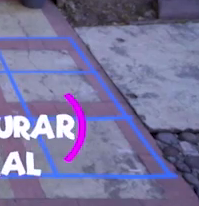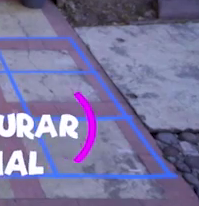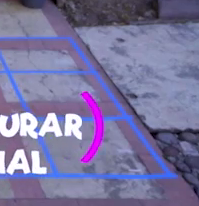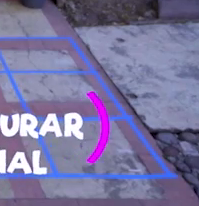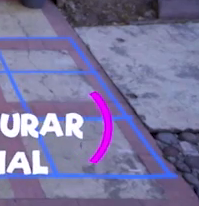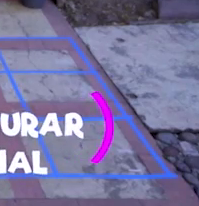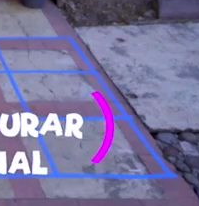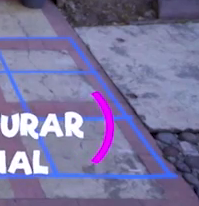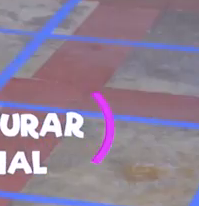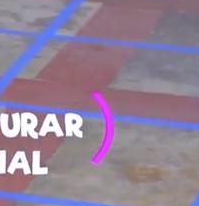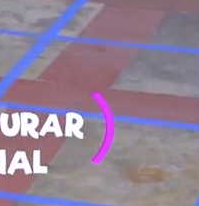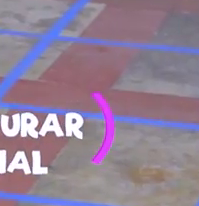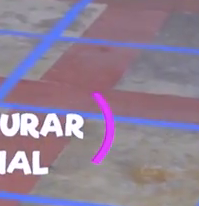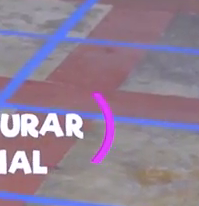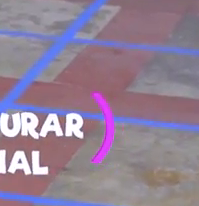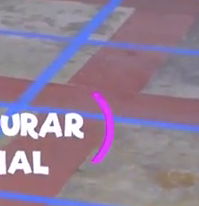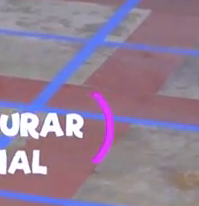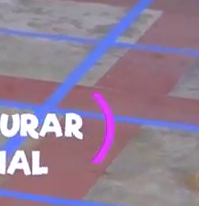¡Gracias!